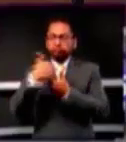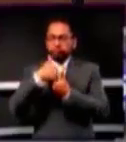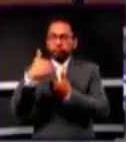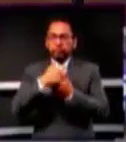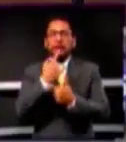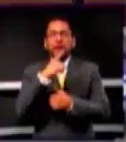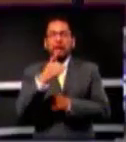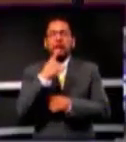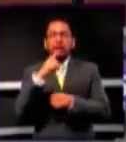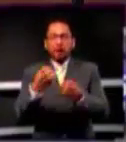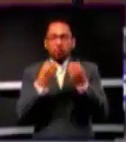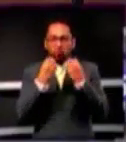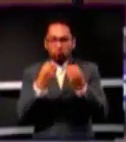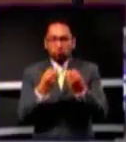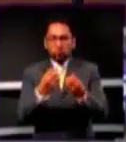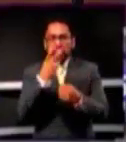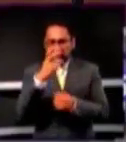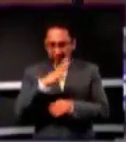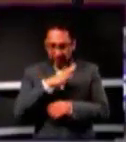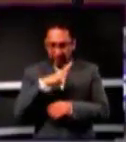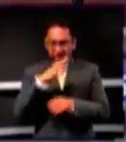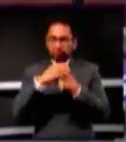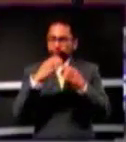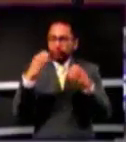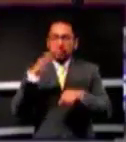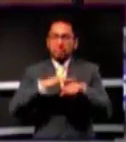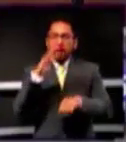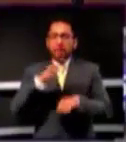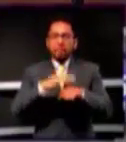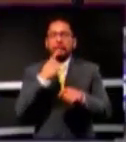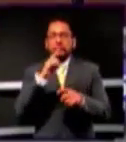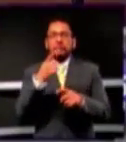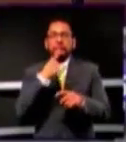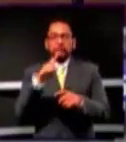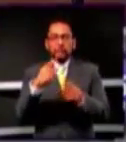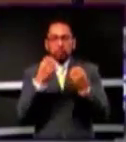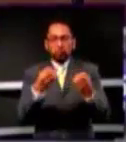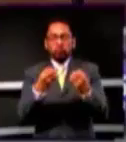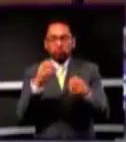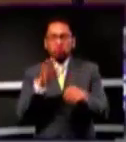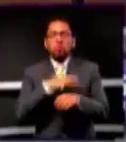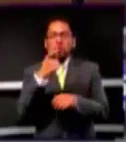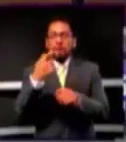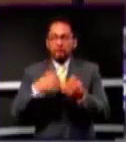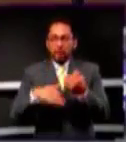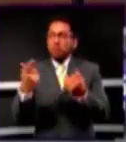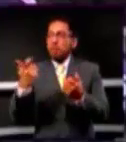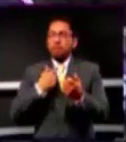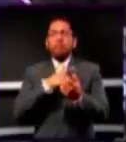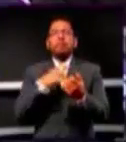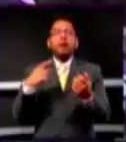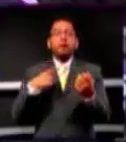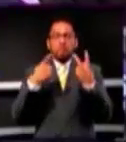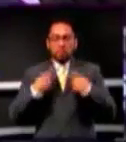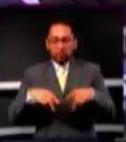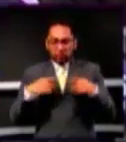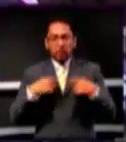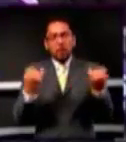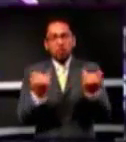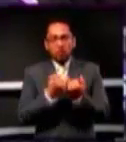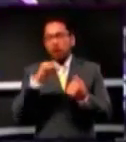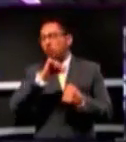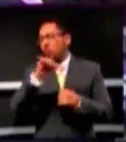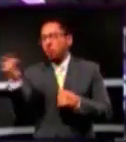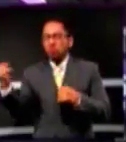quejas precisamente. ¿Están en este periodo aumentando las quejas? Es correcto. Entonces, quejas por devolución de personas físicas, pero también de personas